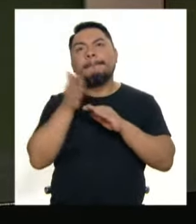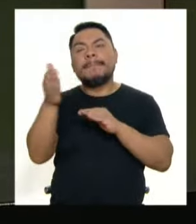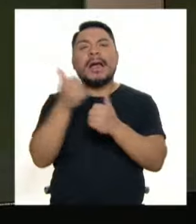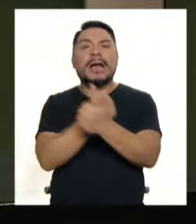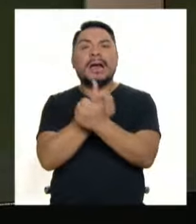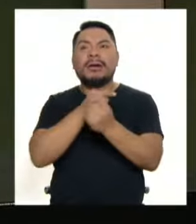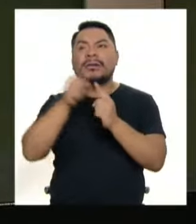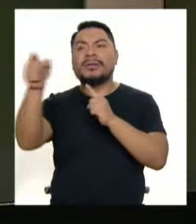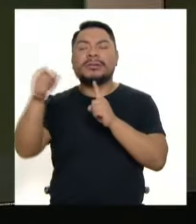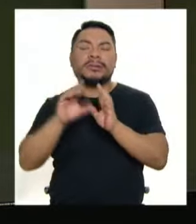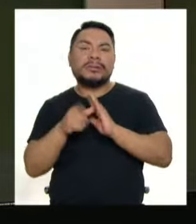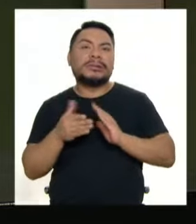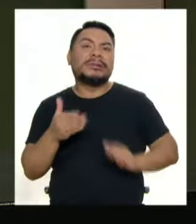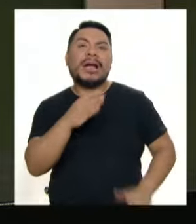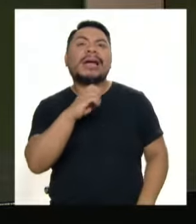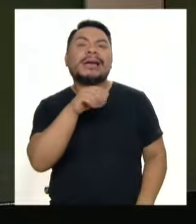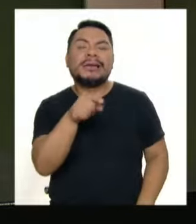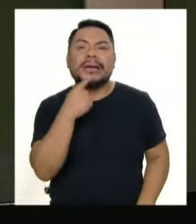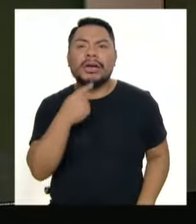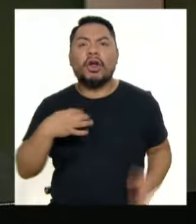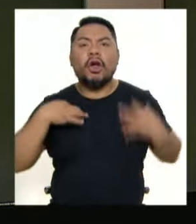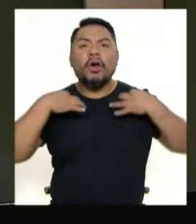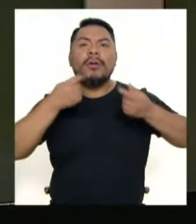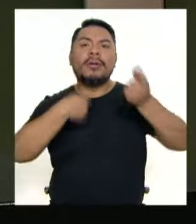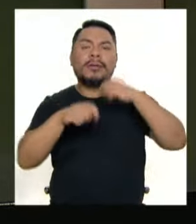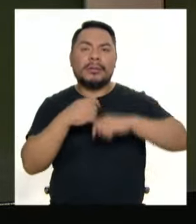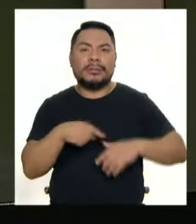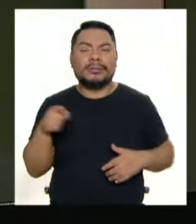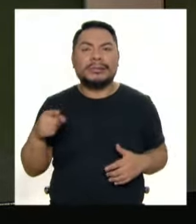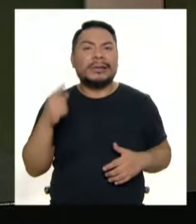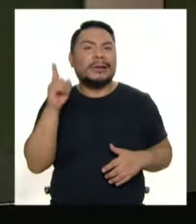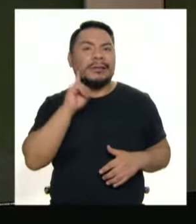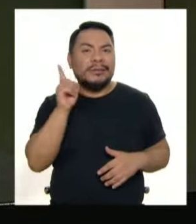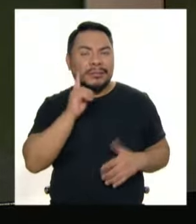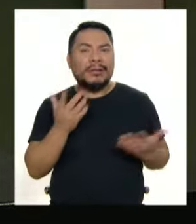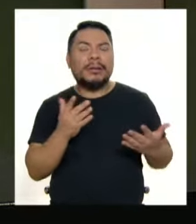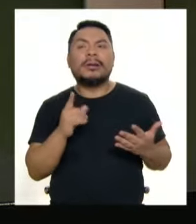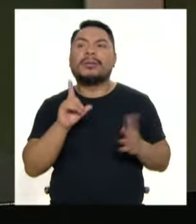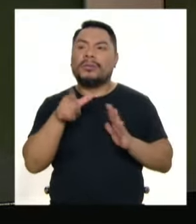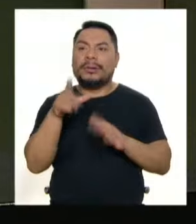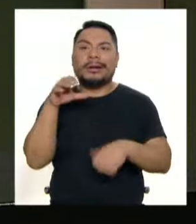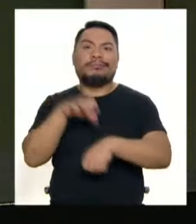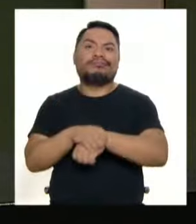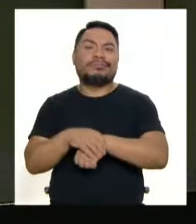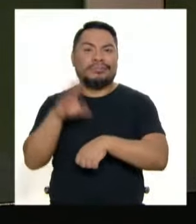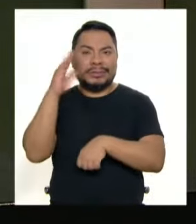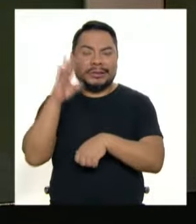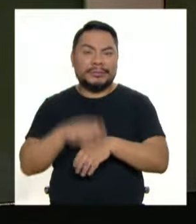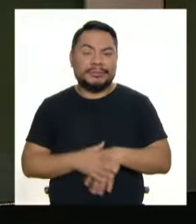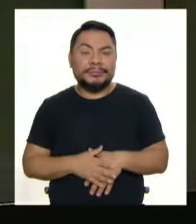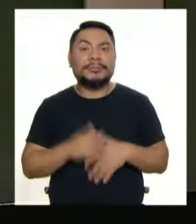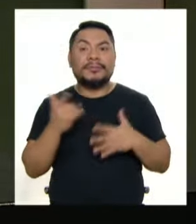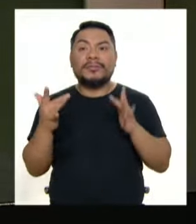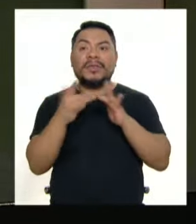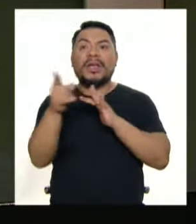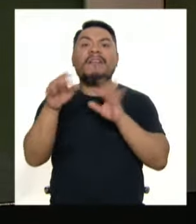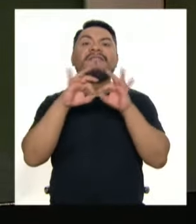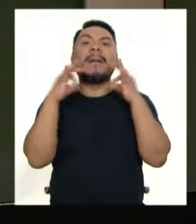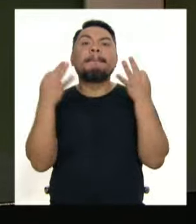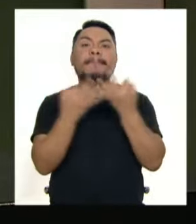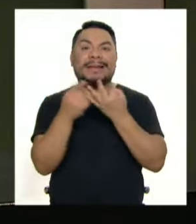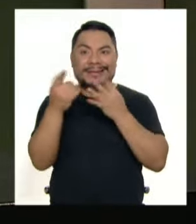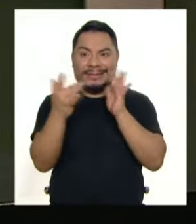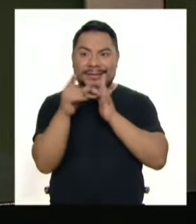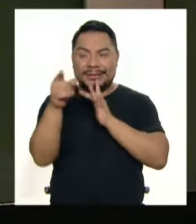Ayacucho, aduciendo que vendía ropa, pero evadía la justicia. Y desde San Juan de Miraflores nos vamos a conectar con la familia que pide